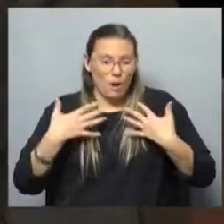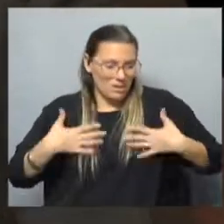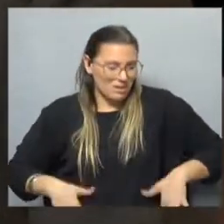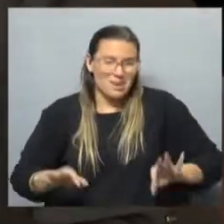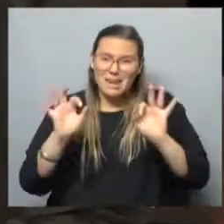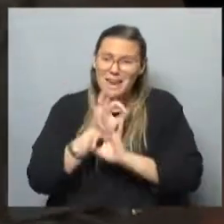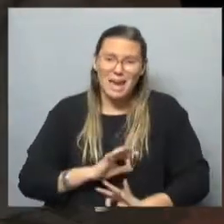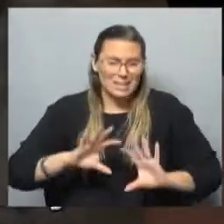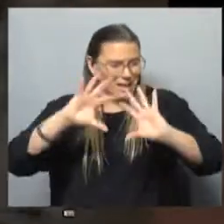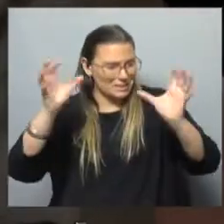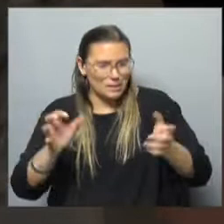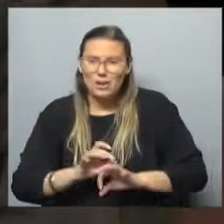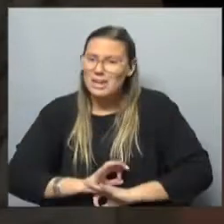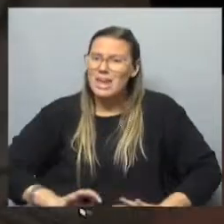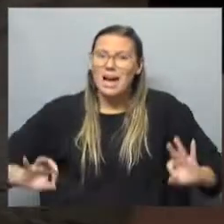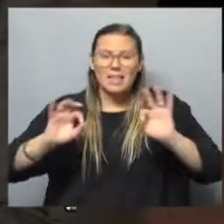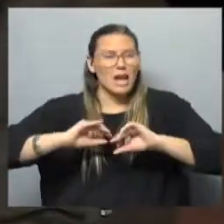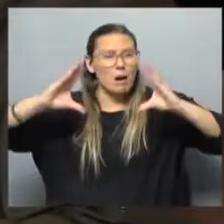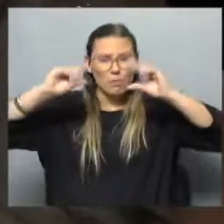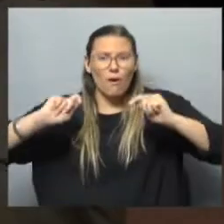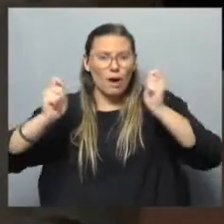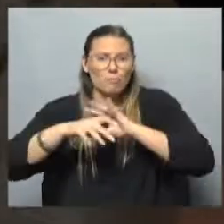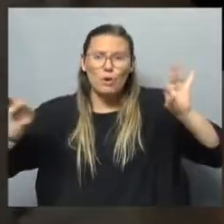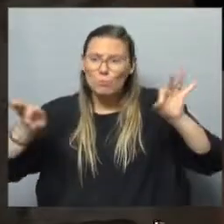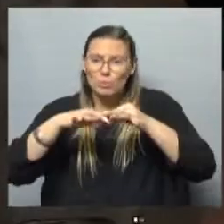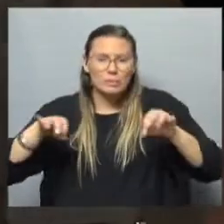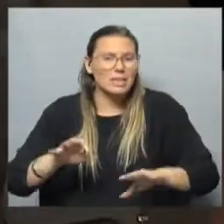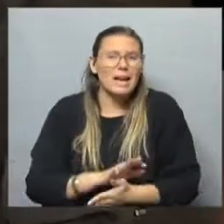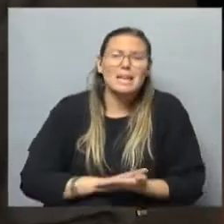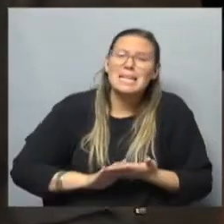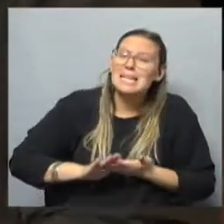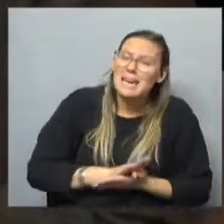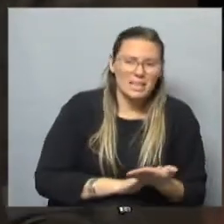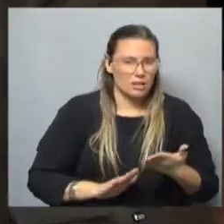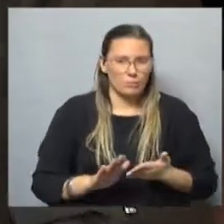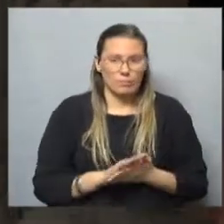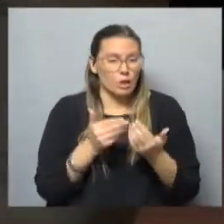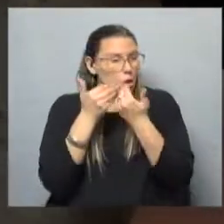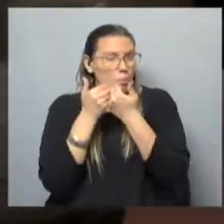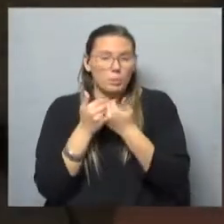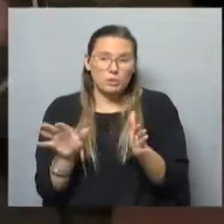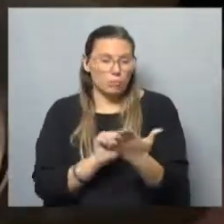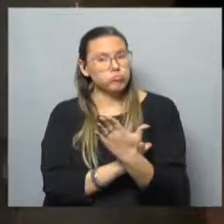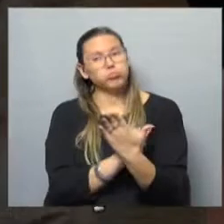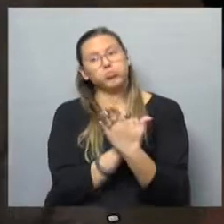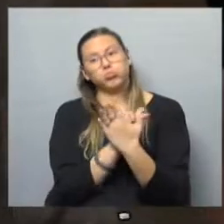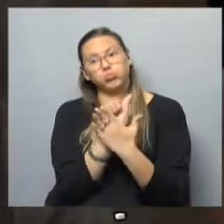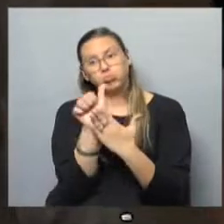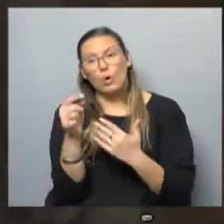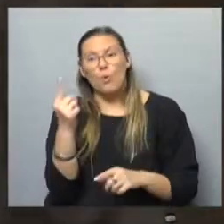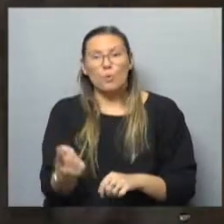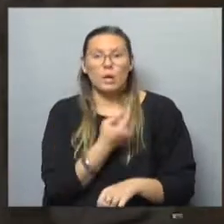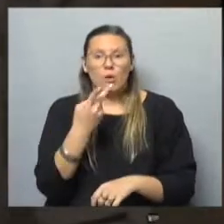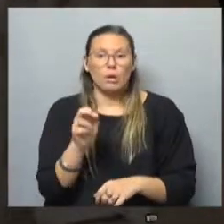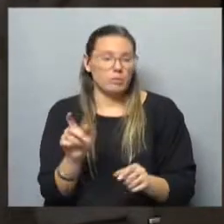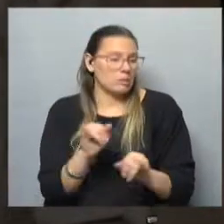ni algo de escenografía, no hay un apagón, un cambio de música que decís, bueno, acá acomodamos, empezó, 1:20...